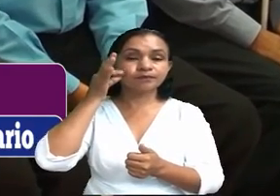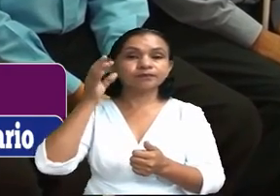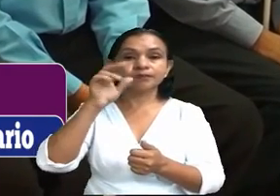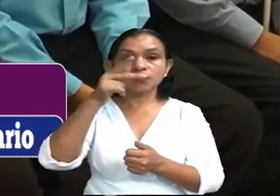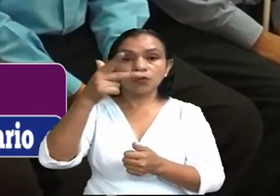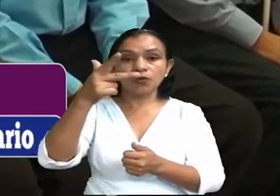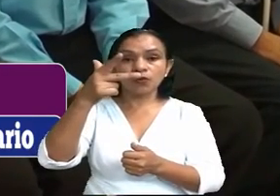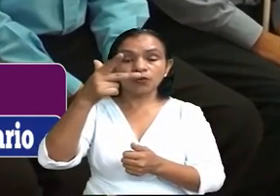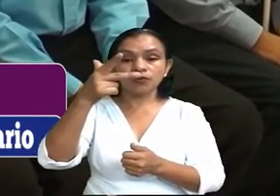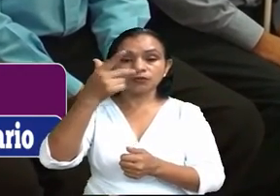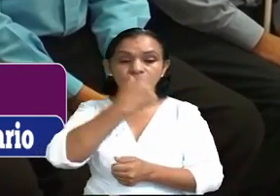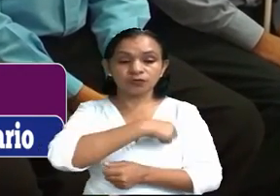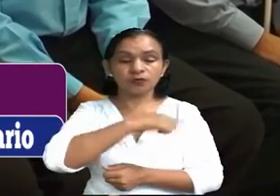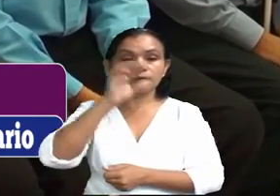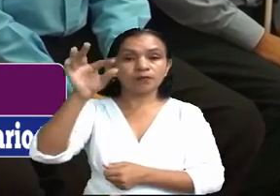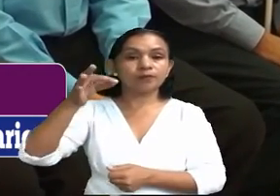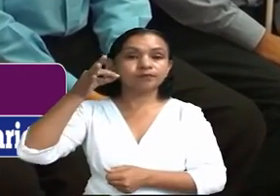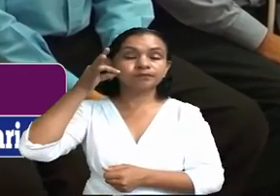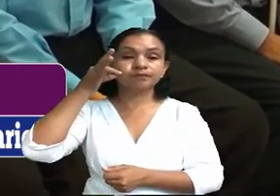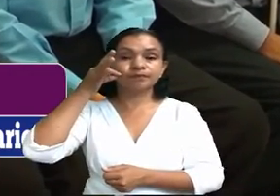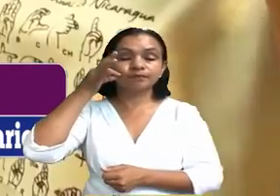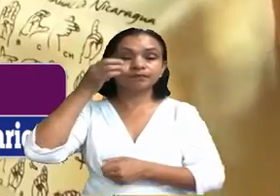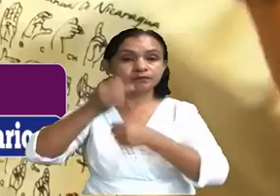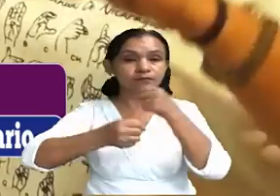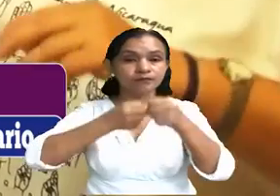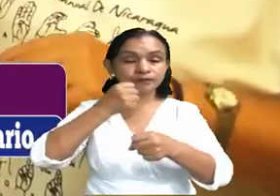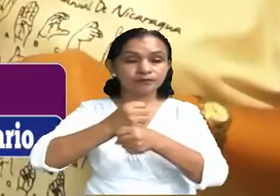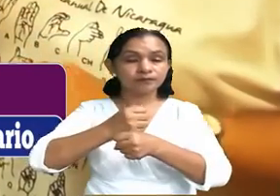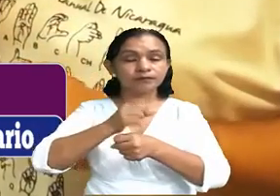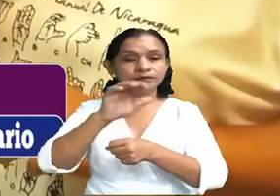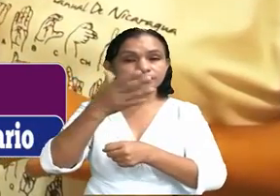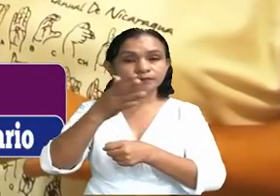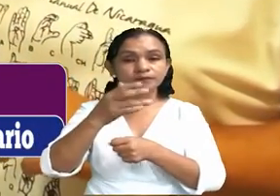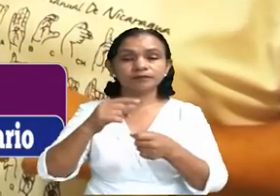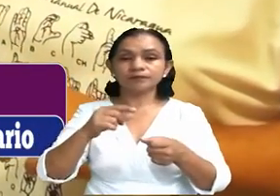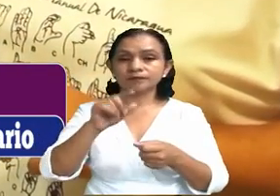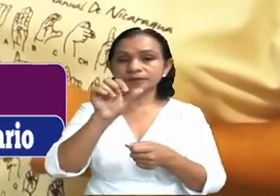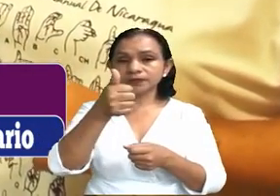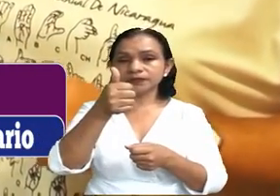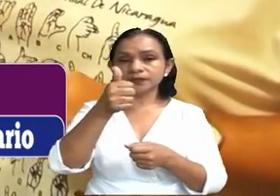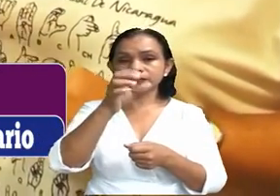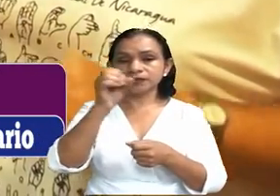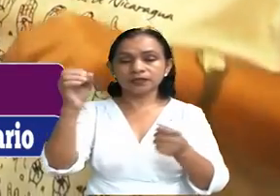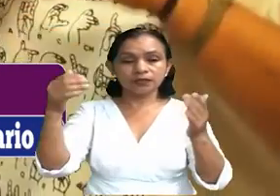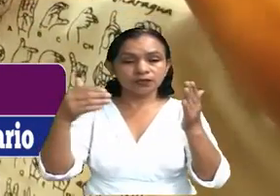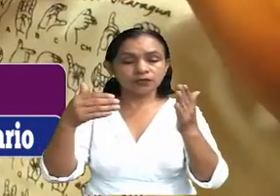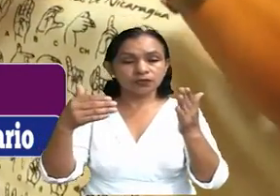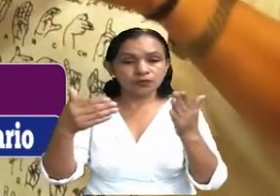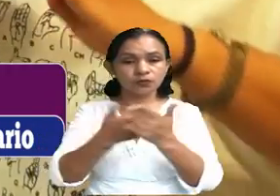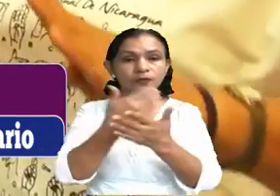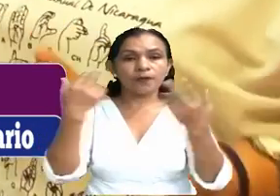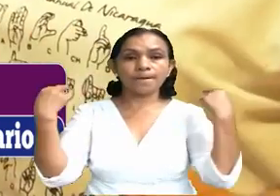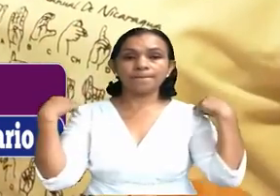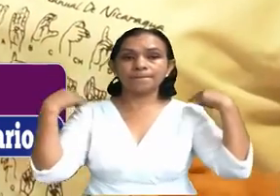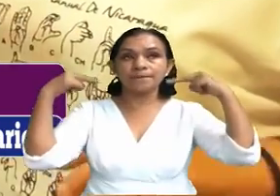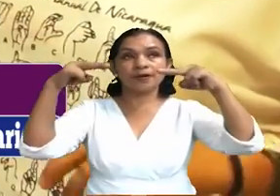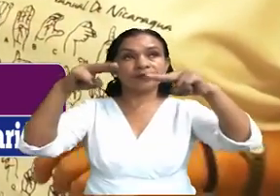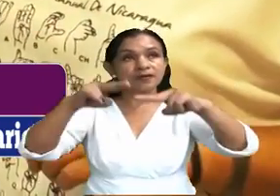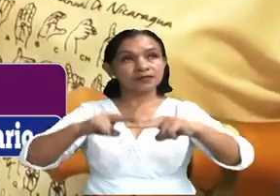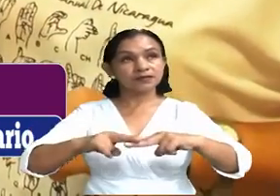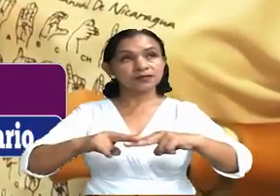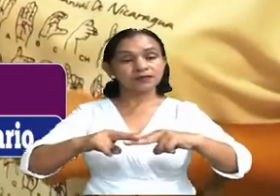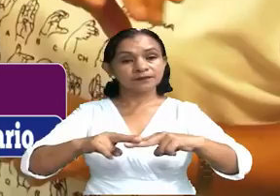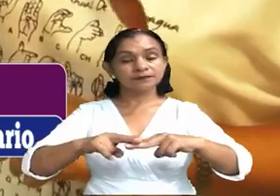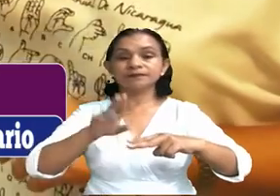8 escuelas normales de las que año con año salen aproximadamente 600 nuevos docentes, ¿verdad?